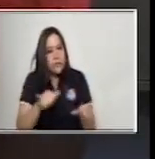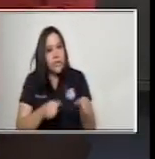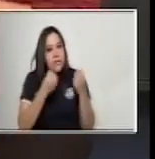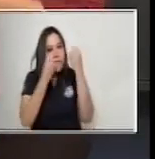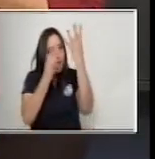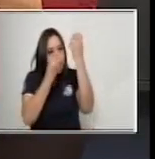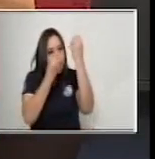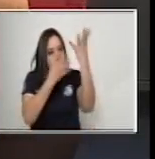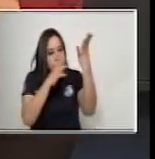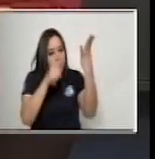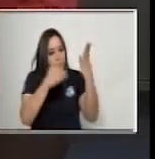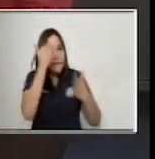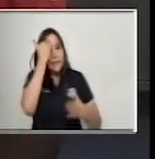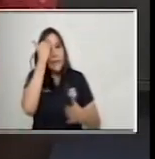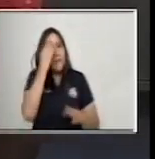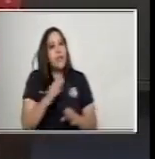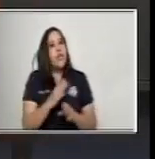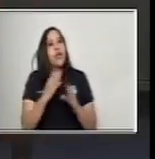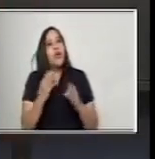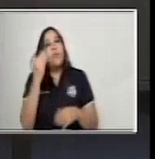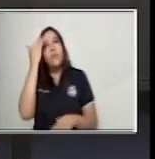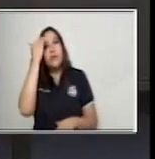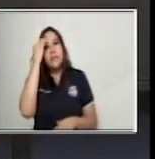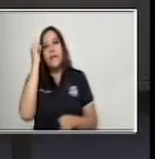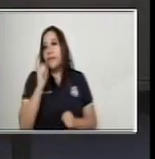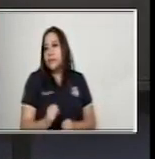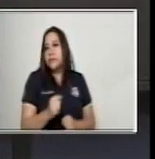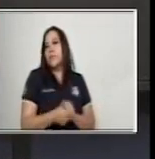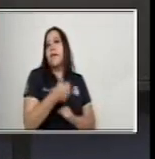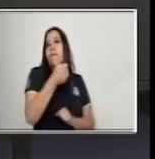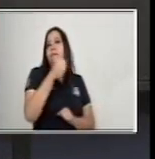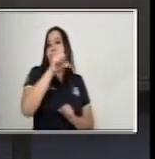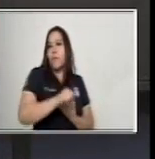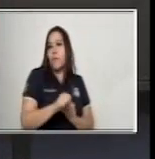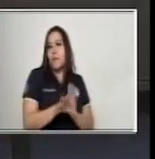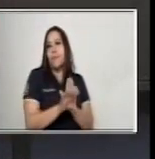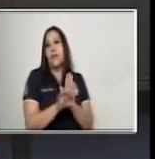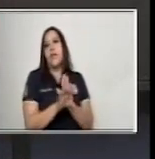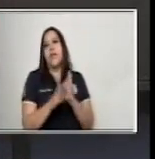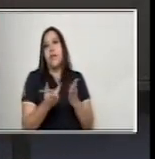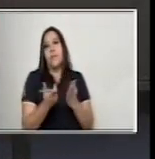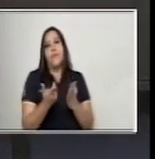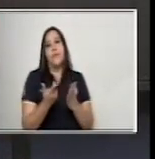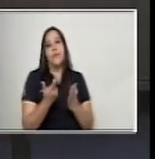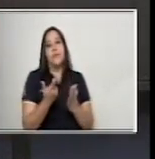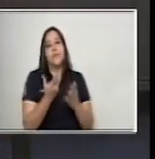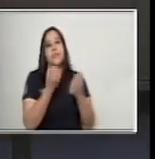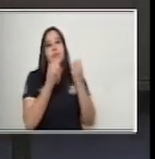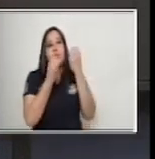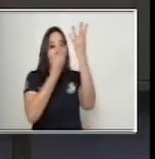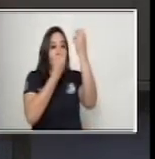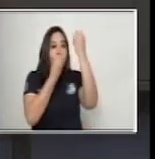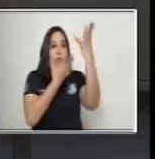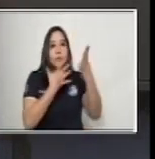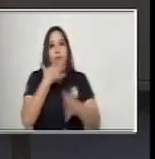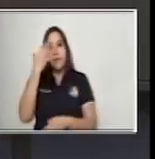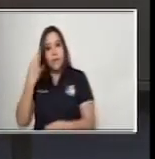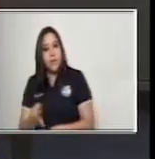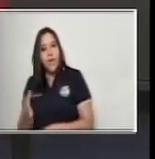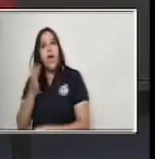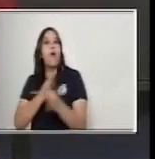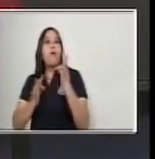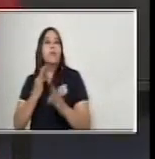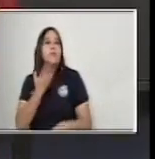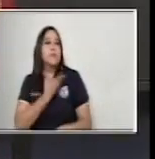las proposiciones, donde pues podemos decir que una información es verdadera o falsa, en